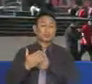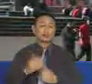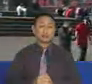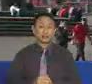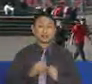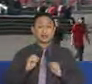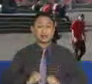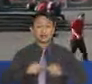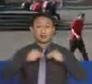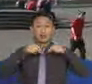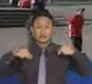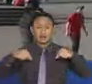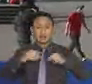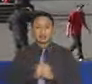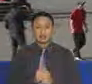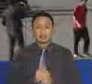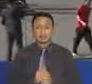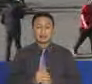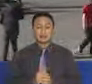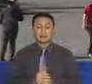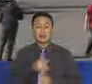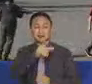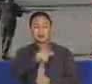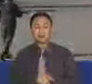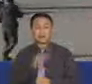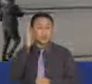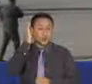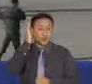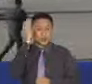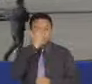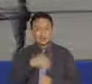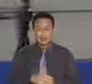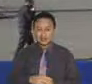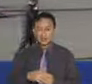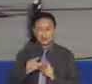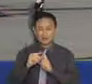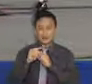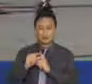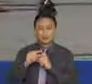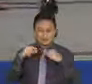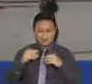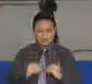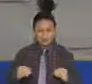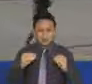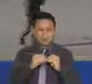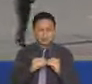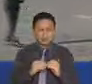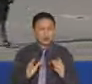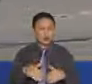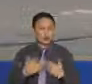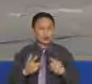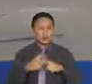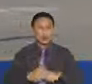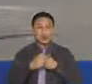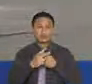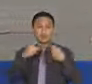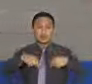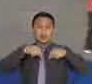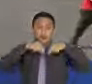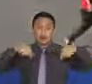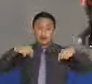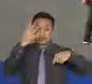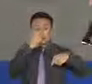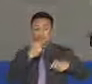piropo los tullitas y también a las quiteñas bonitas quieren conocer más sobre Cómo nace el piropo y también